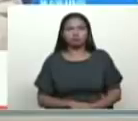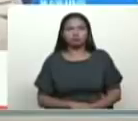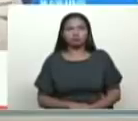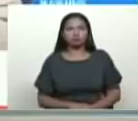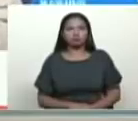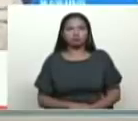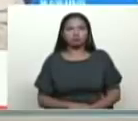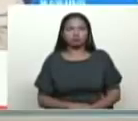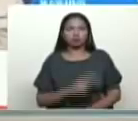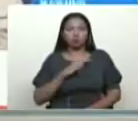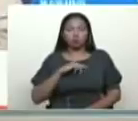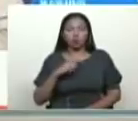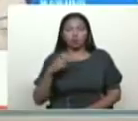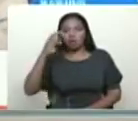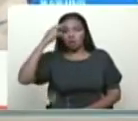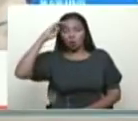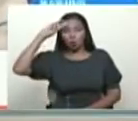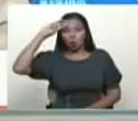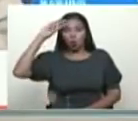Con nuestra hermana Cuba.